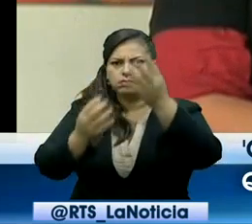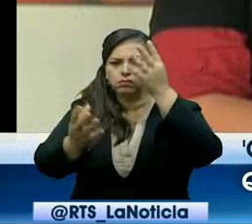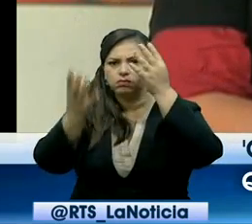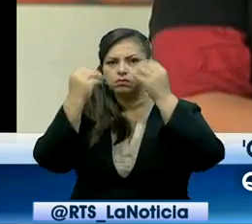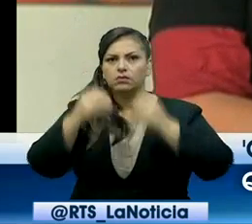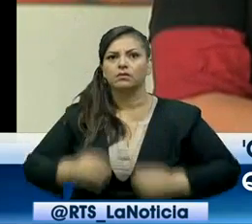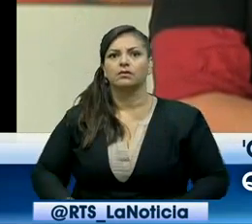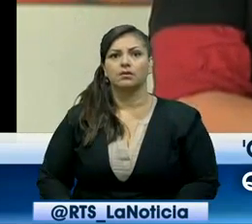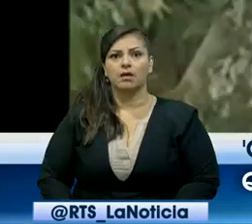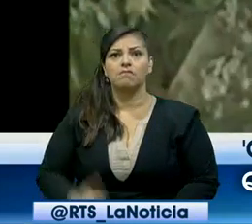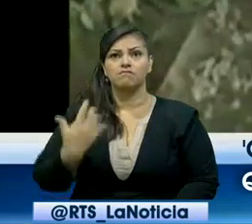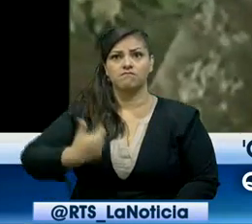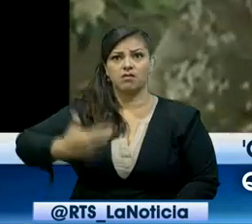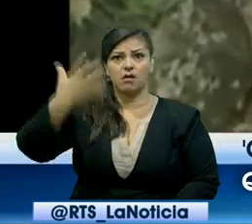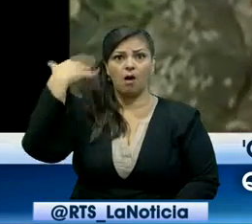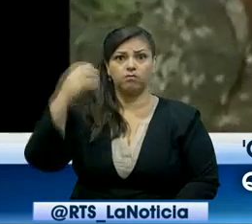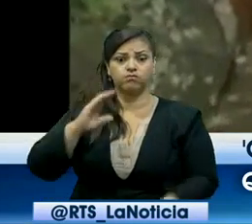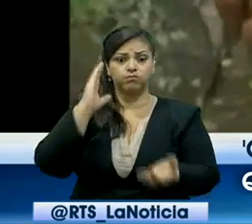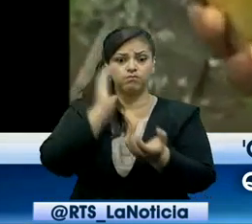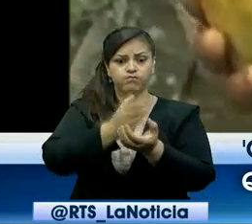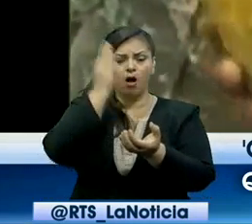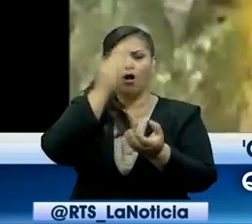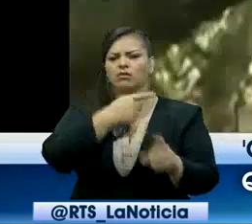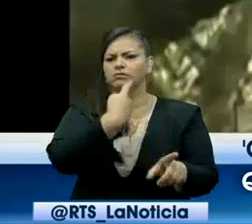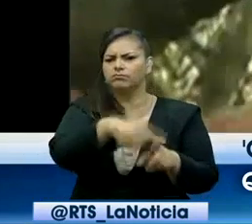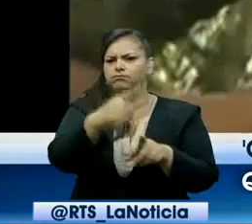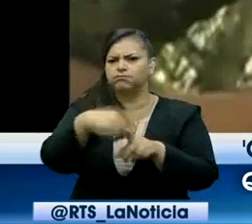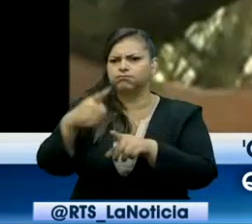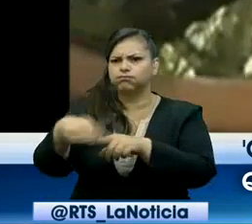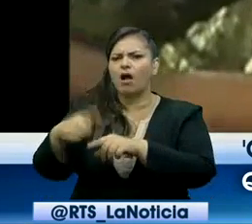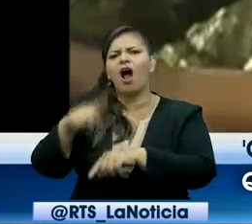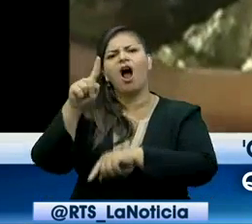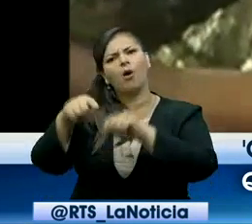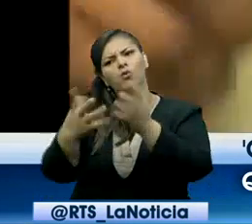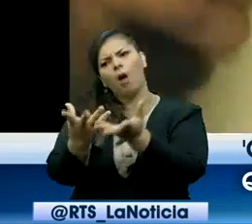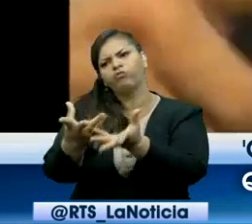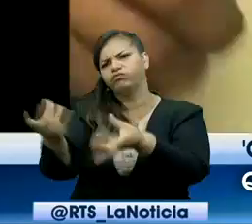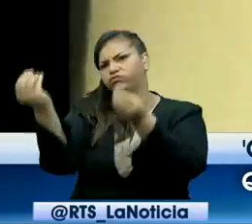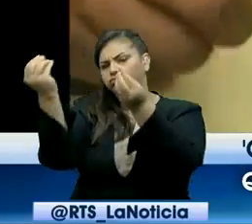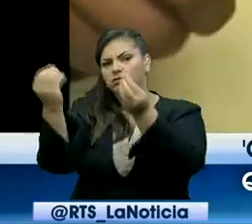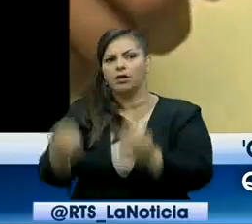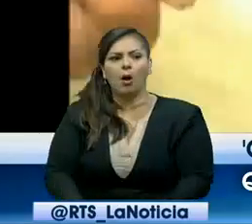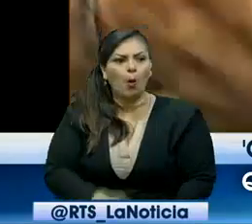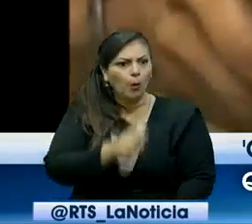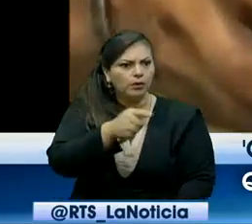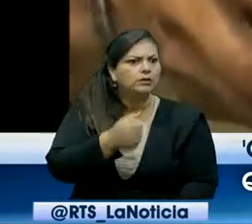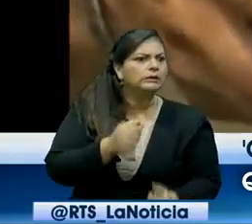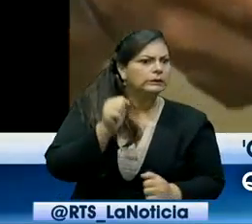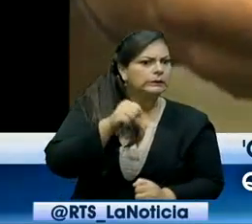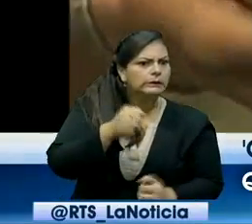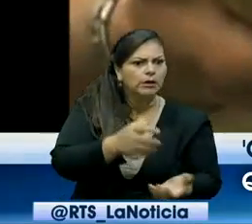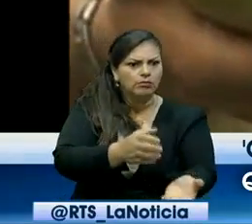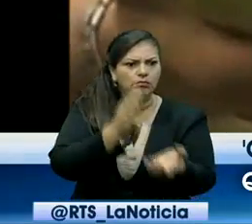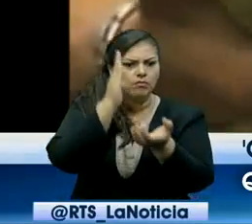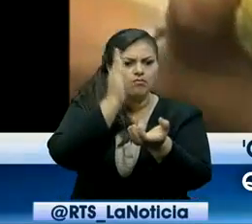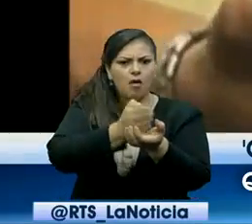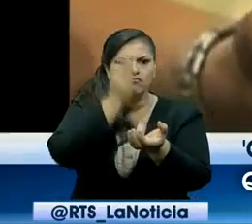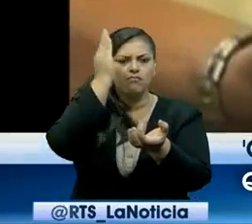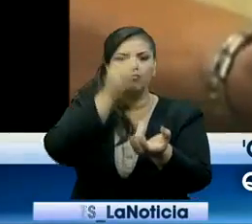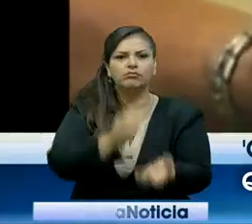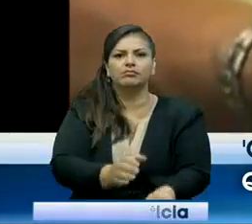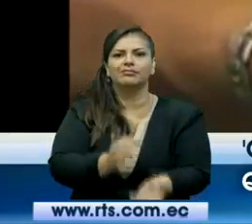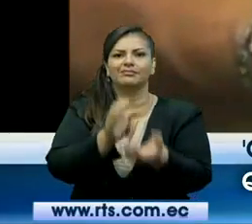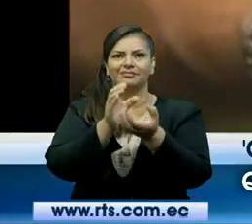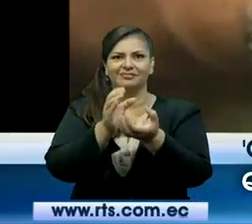especies que se han perdido y que otras están disponibles para poderlas recuperar en el caso por ejemplo de nuestro cacao nacional